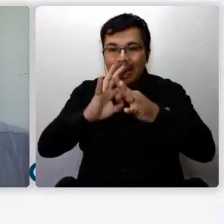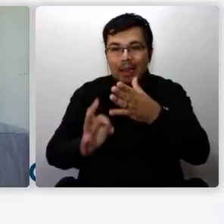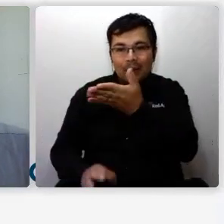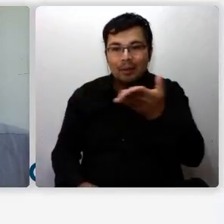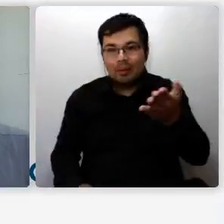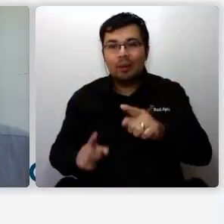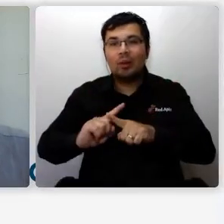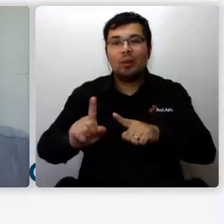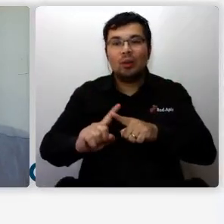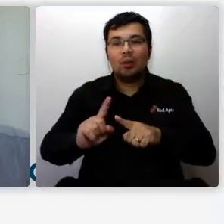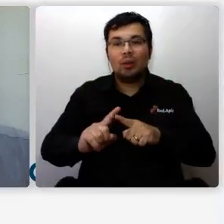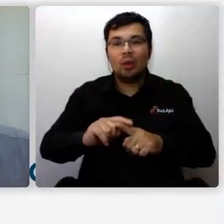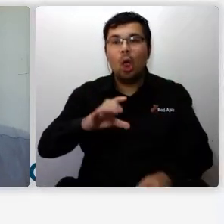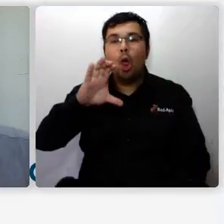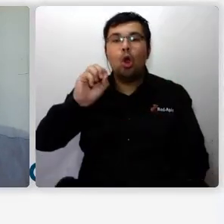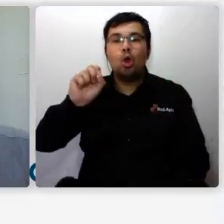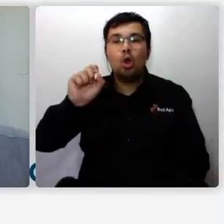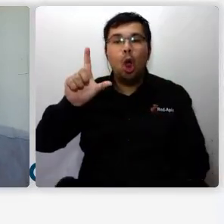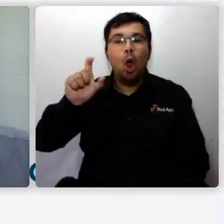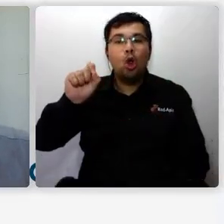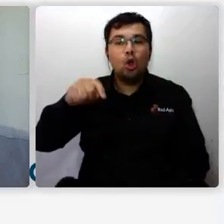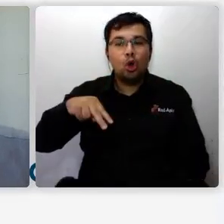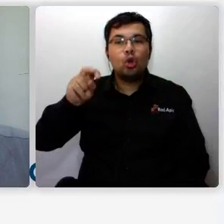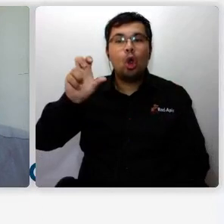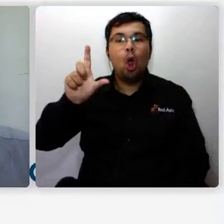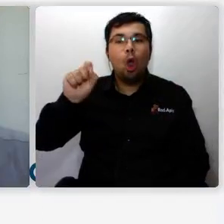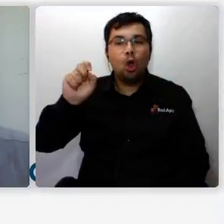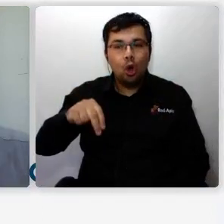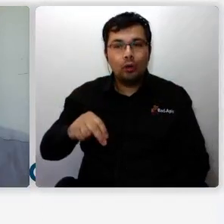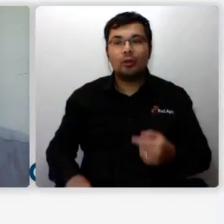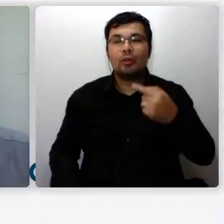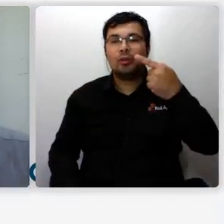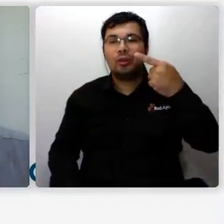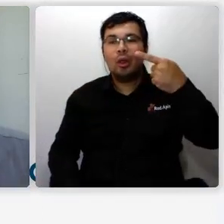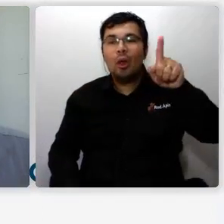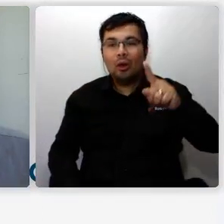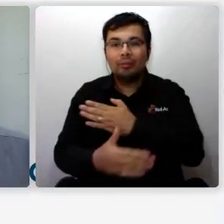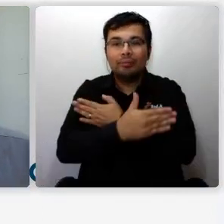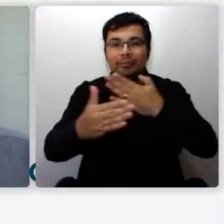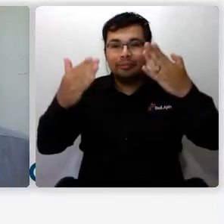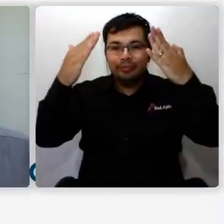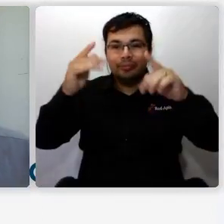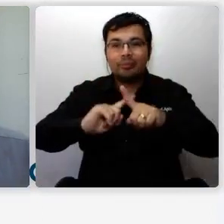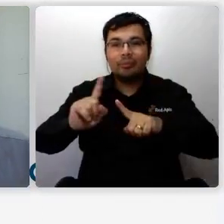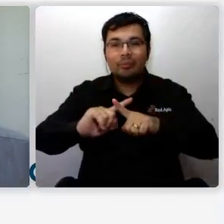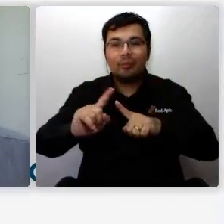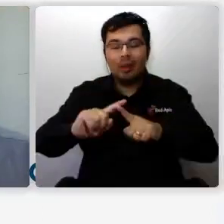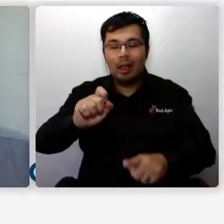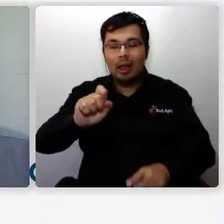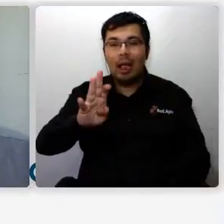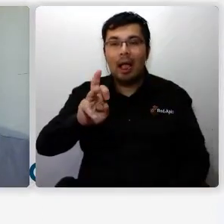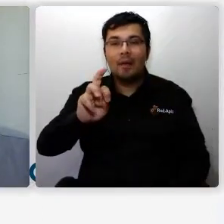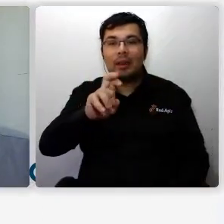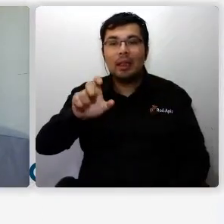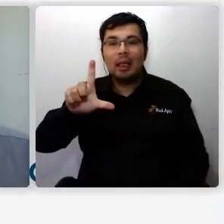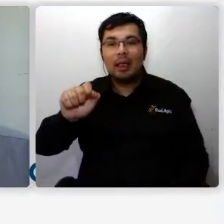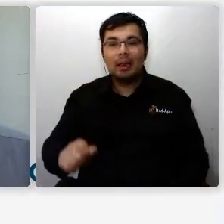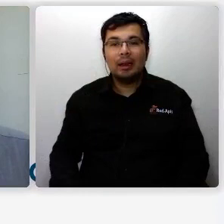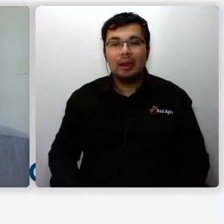Escobar, desde Concón, litoral central, nos vamos. Un gran abrazo, Jaime. Gracias por estar ahí. Gabriela Ramírez también nos saluda desde Impresos